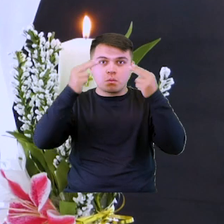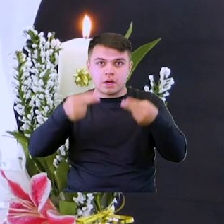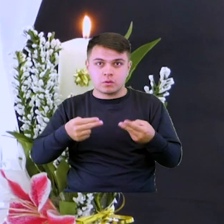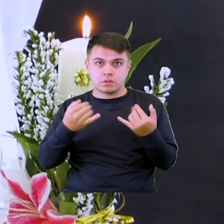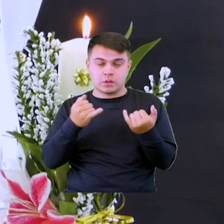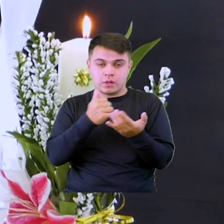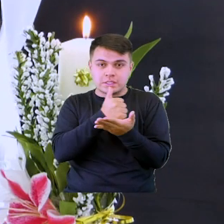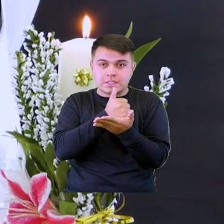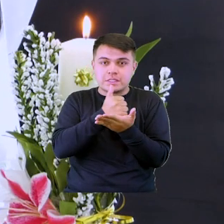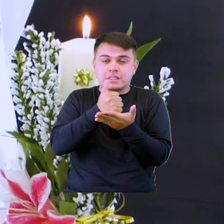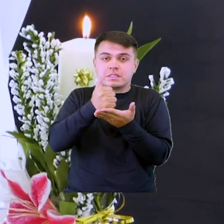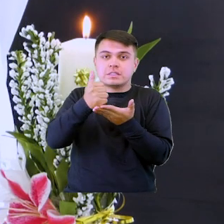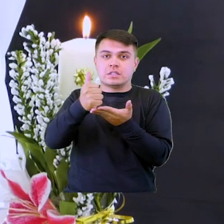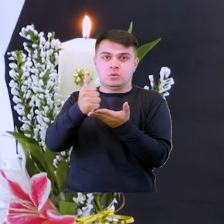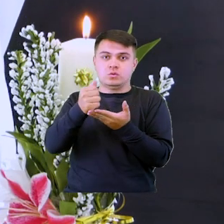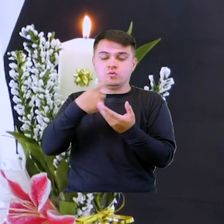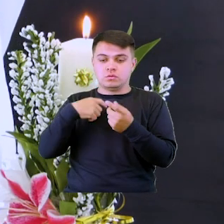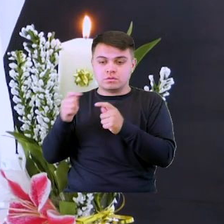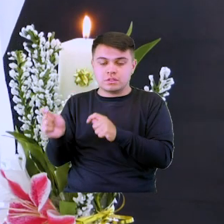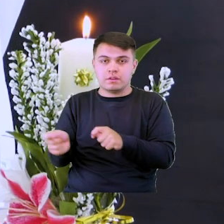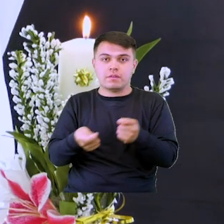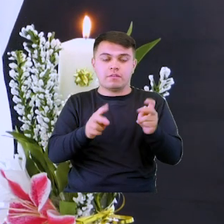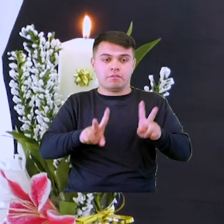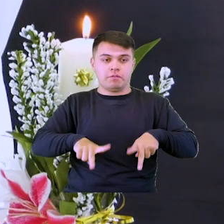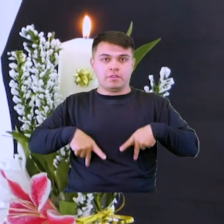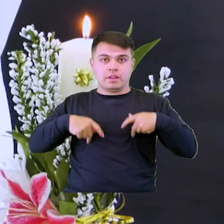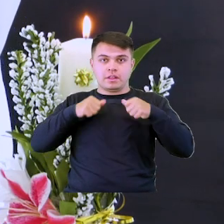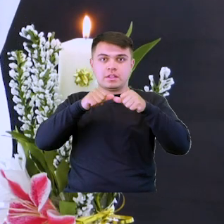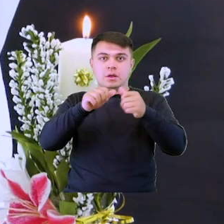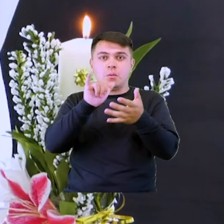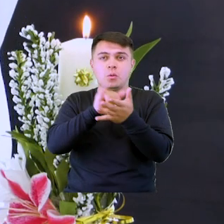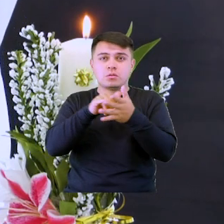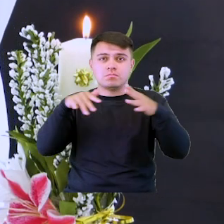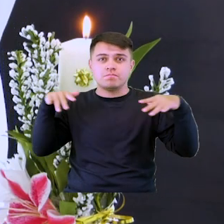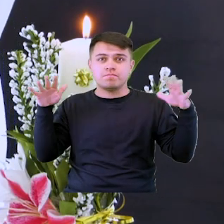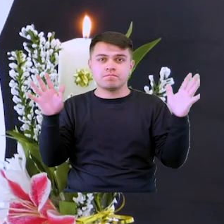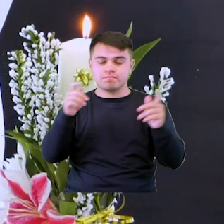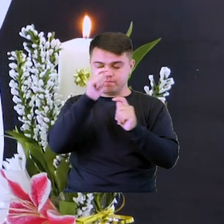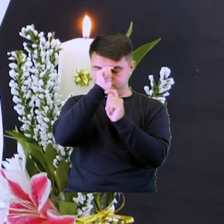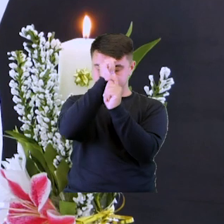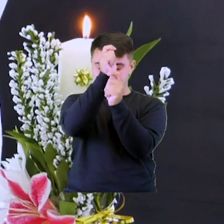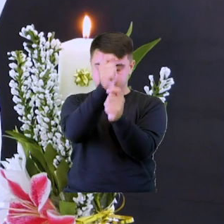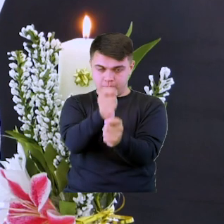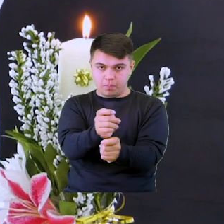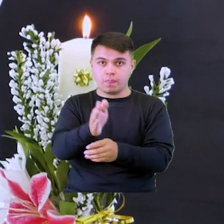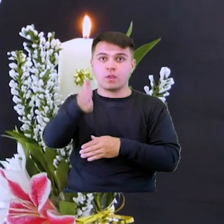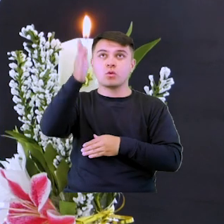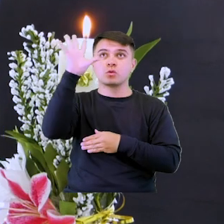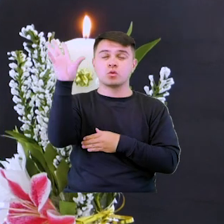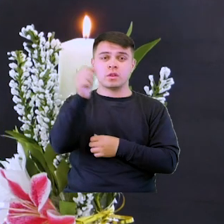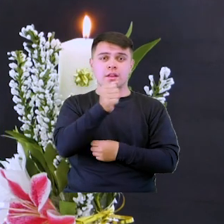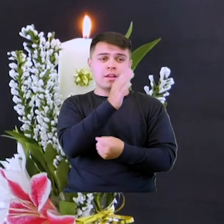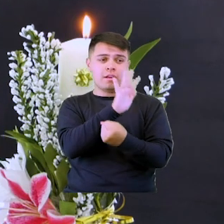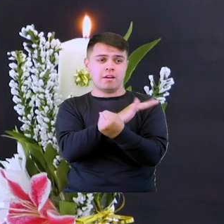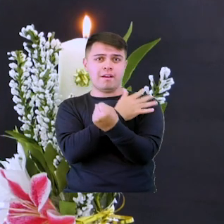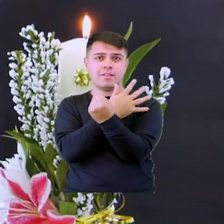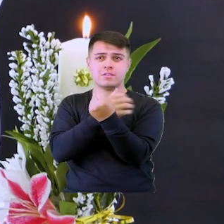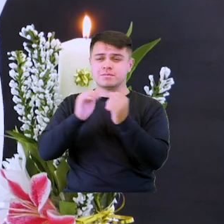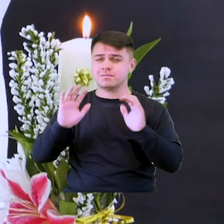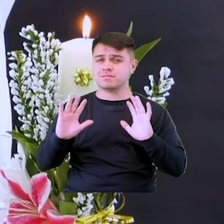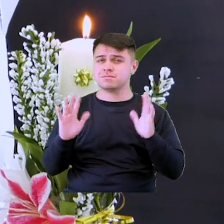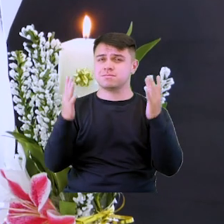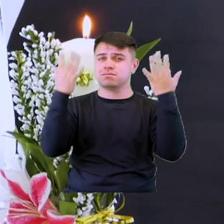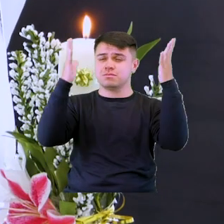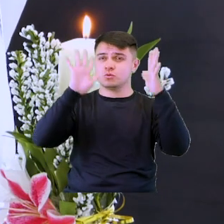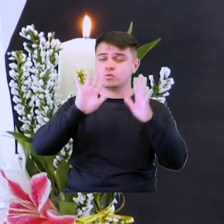vida. Por él los ángeles adoran a tu majestad y todos los coros celestiales celebran tu gloria,